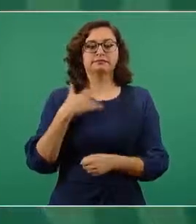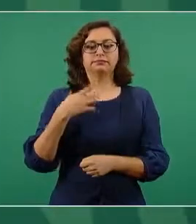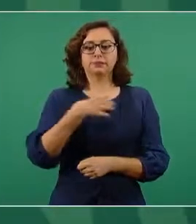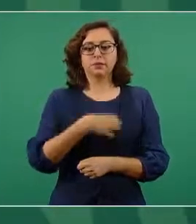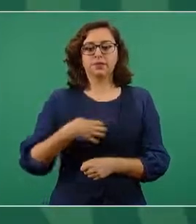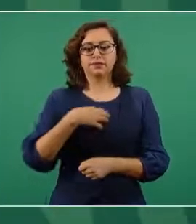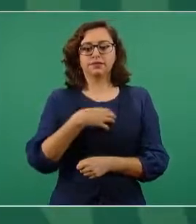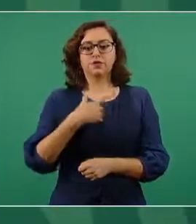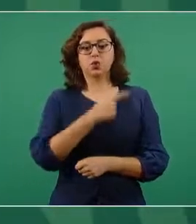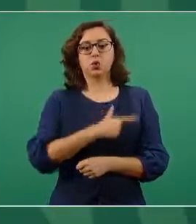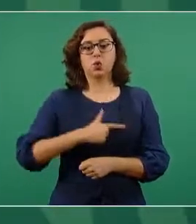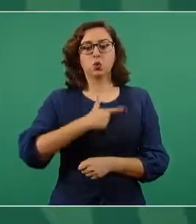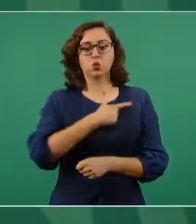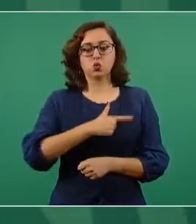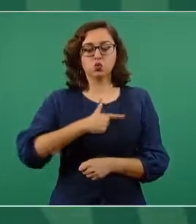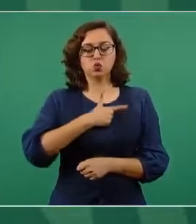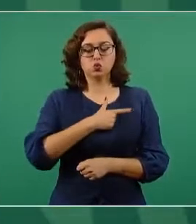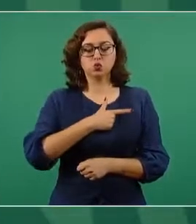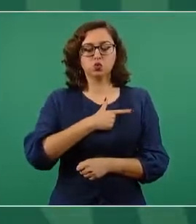no se ha